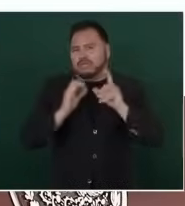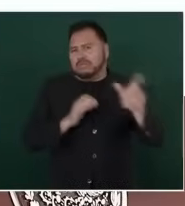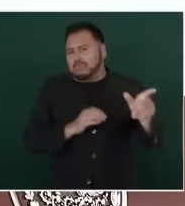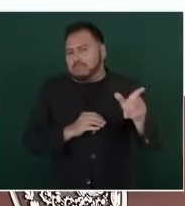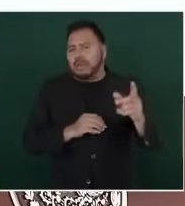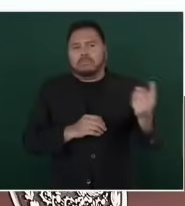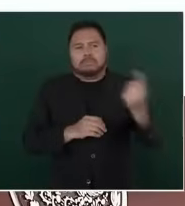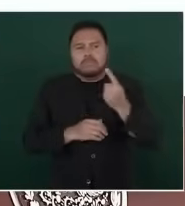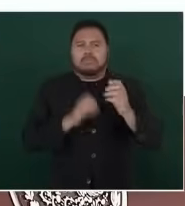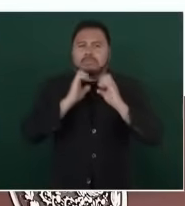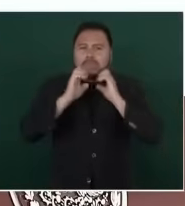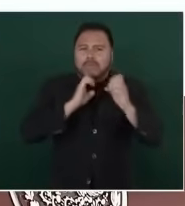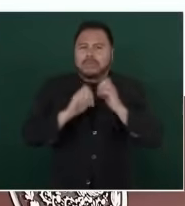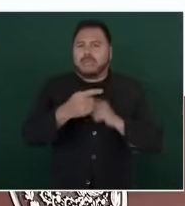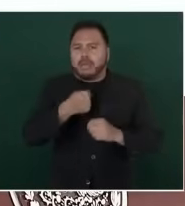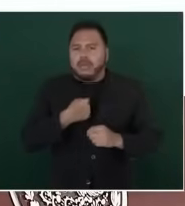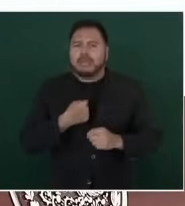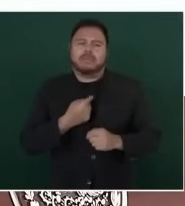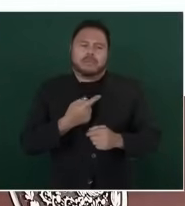por eso le di la entrevista,